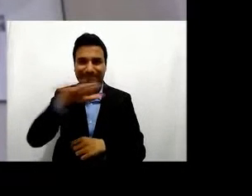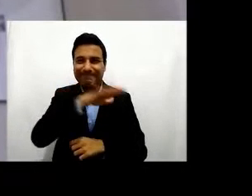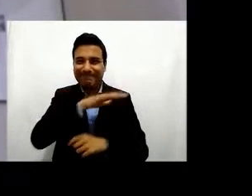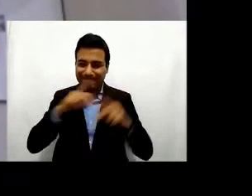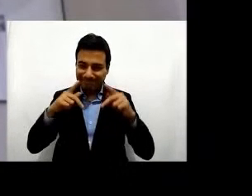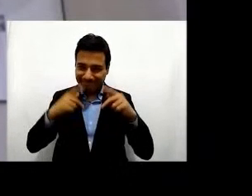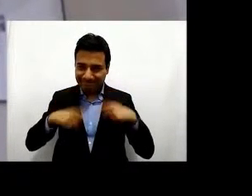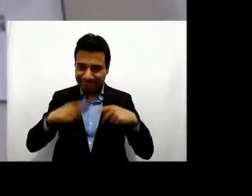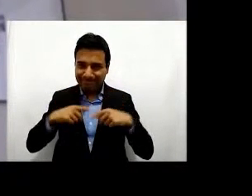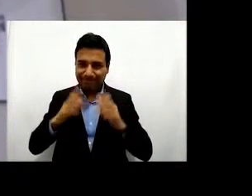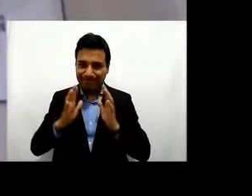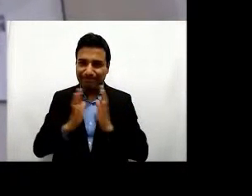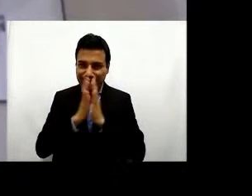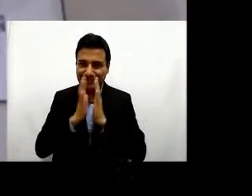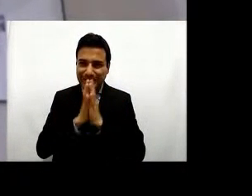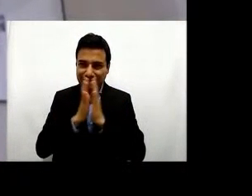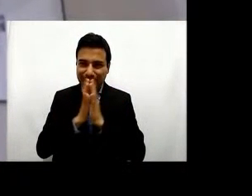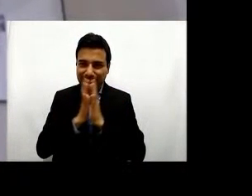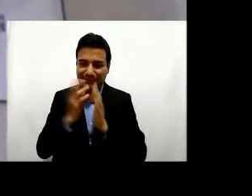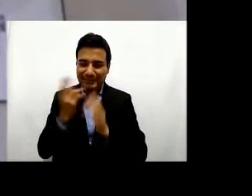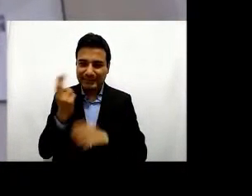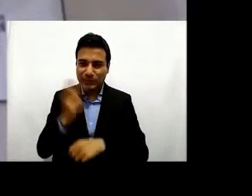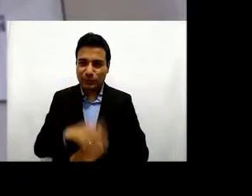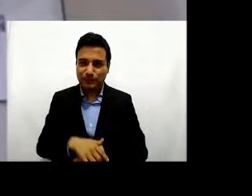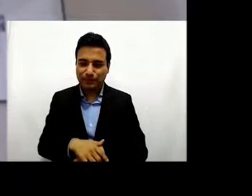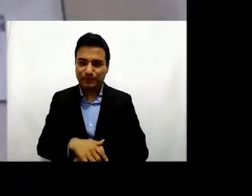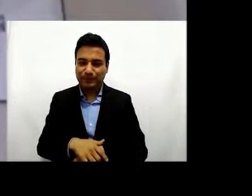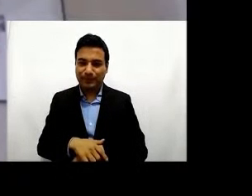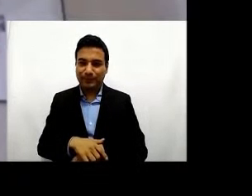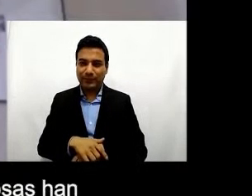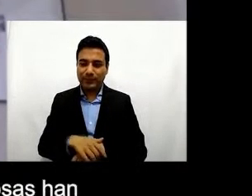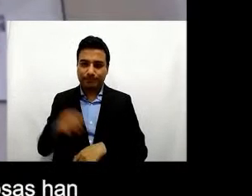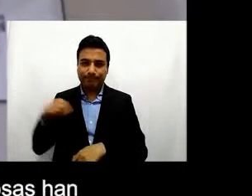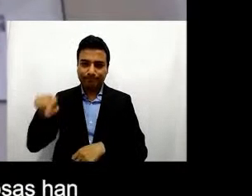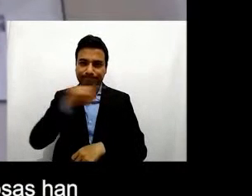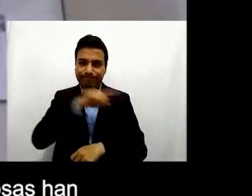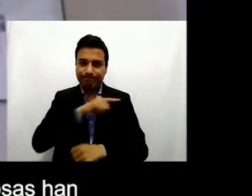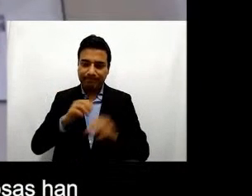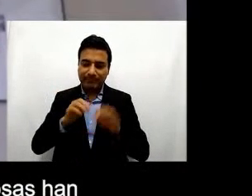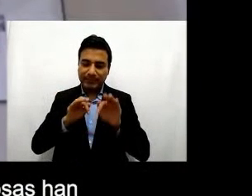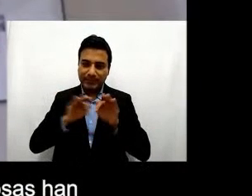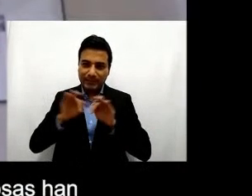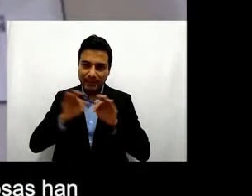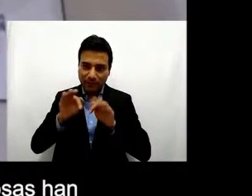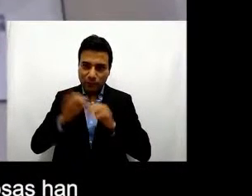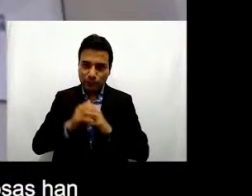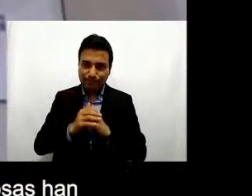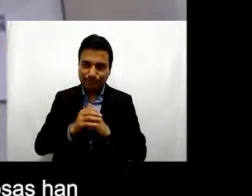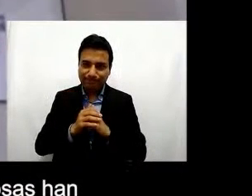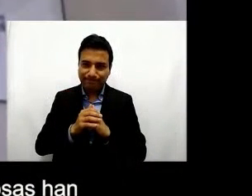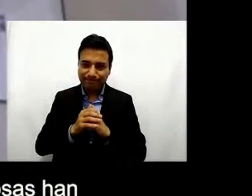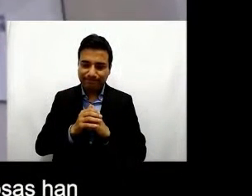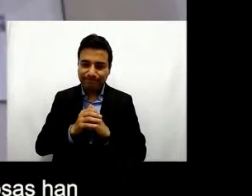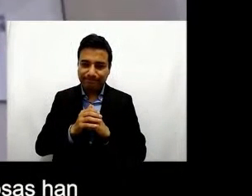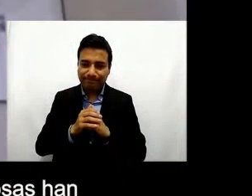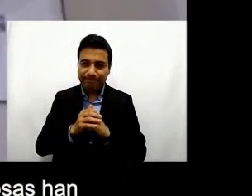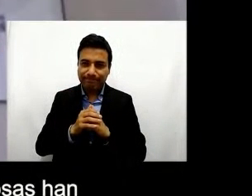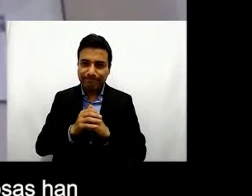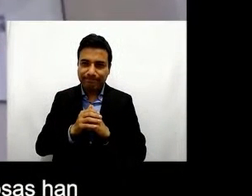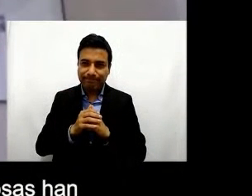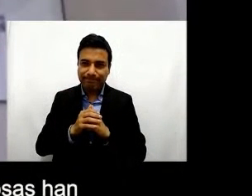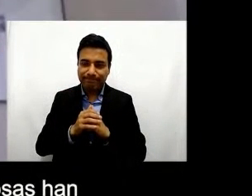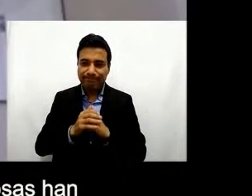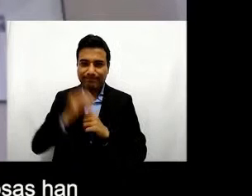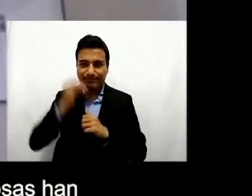entender como miembros de la universidad, del universo de la